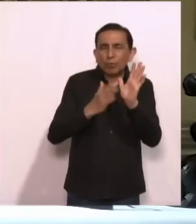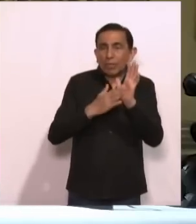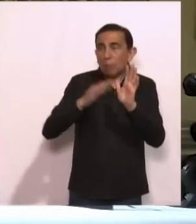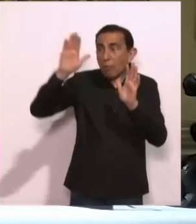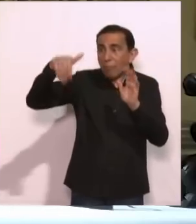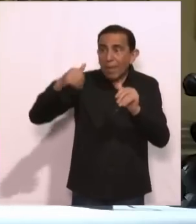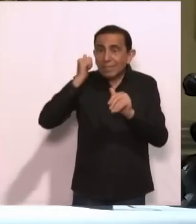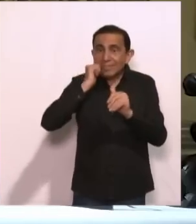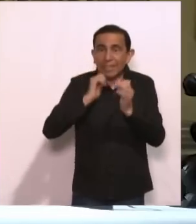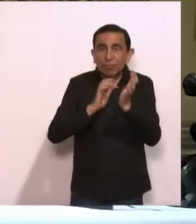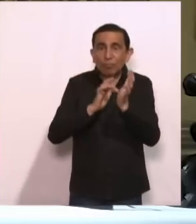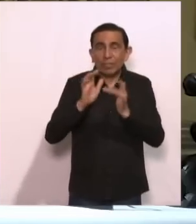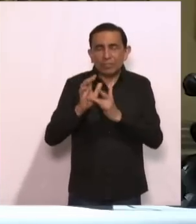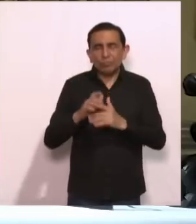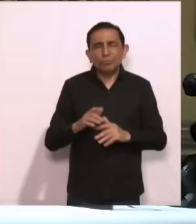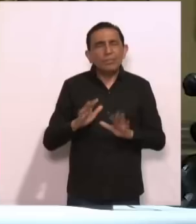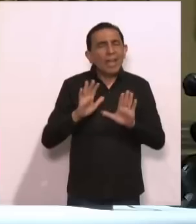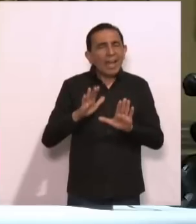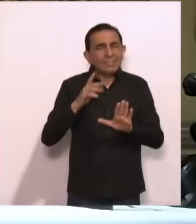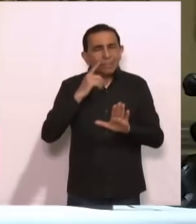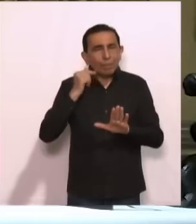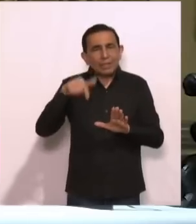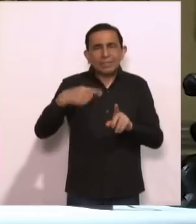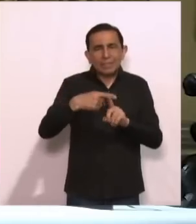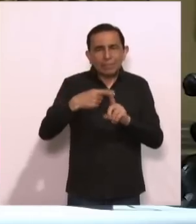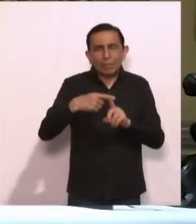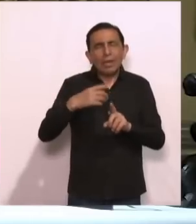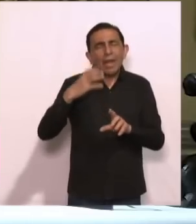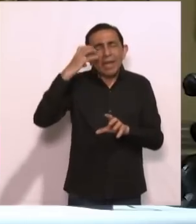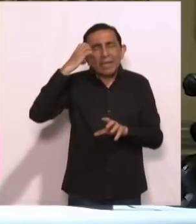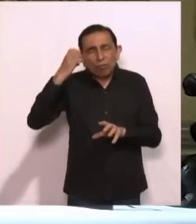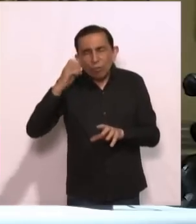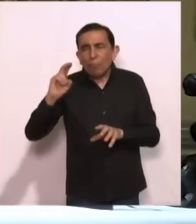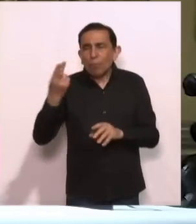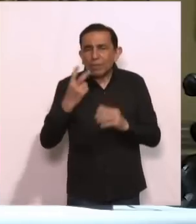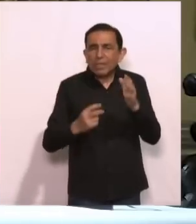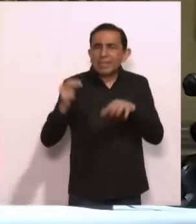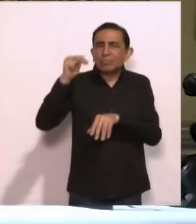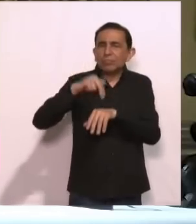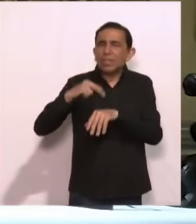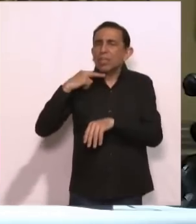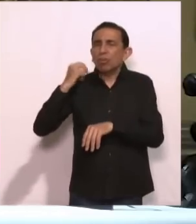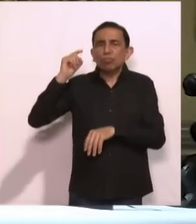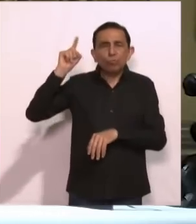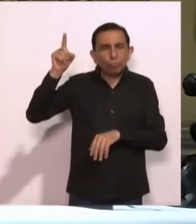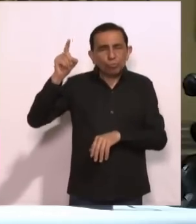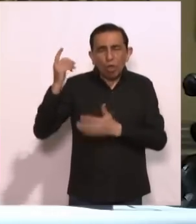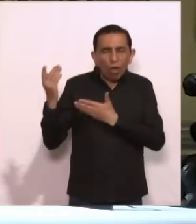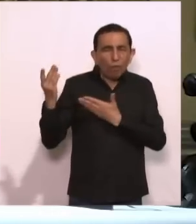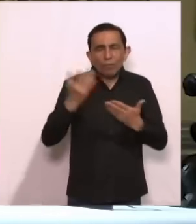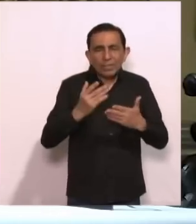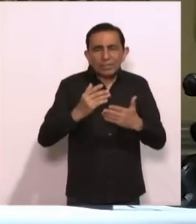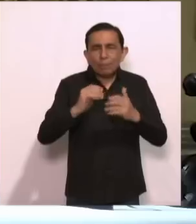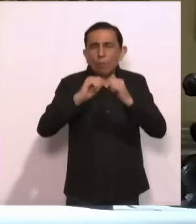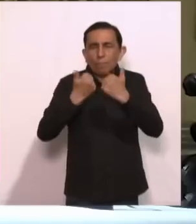Señor Jesús. Así, Padre, al celebrar ahora el memorial de la muerte y resurrección de tu Hijo, te ofrecemos